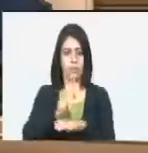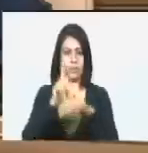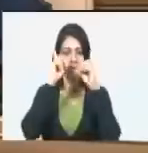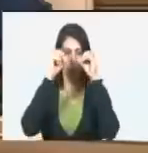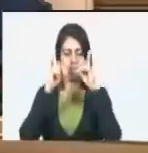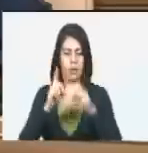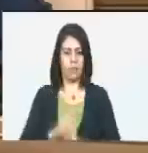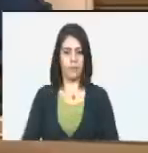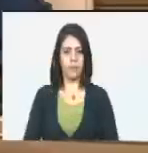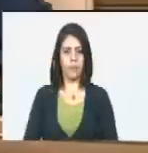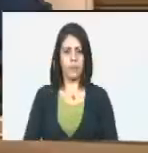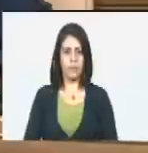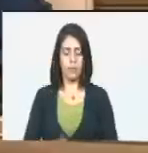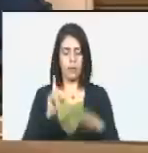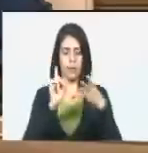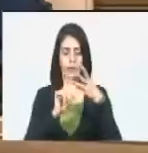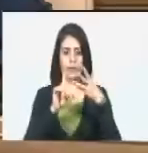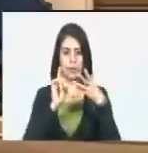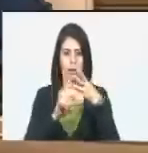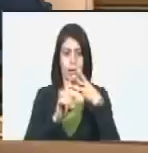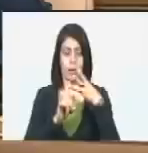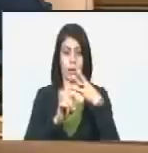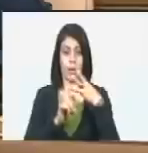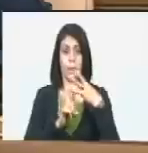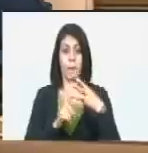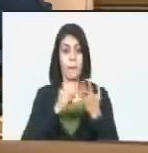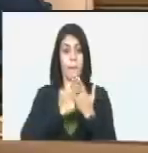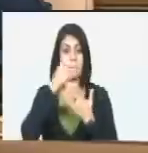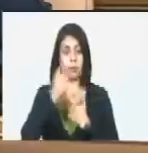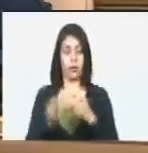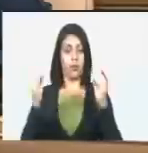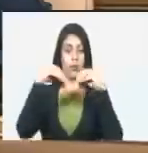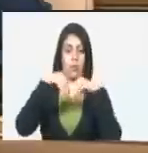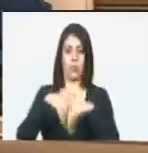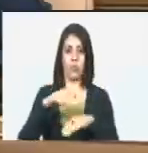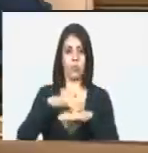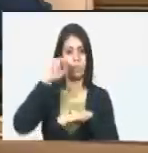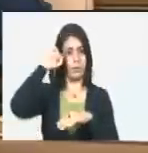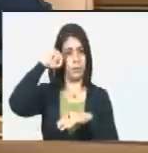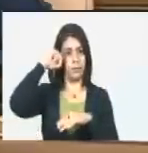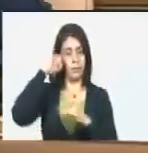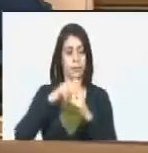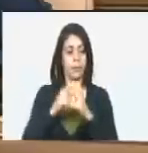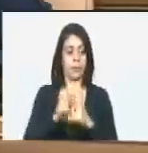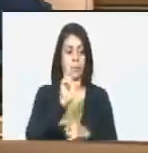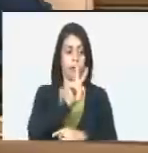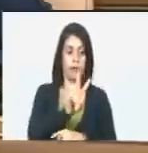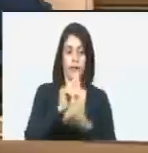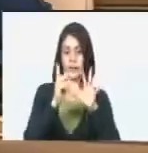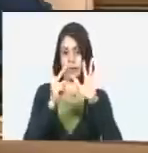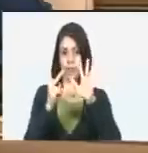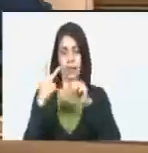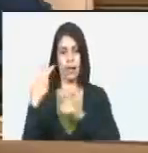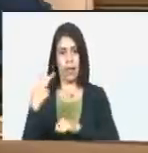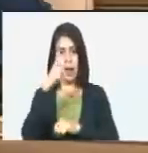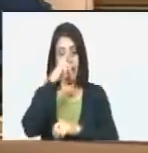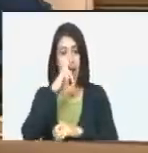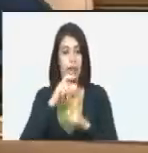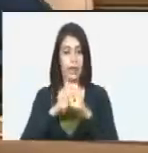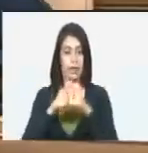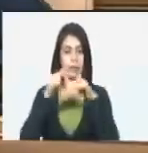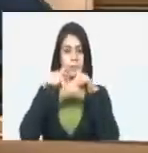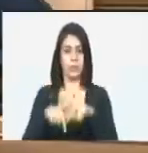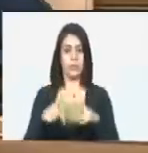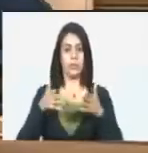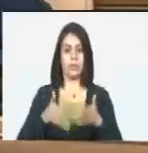Punto número tres del orden del día. Proyecto de acuerdo en conmemoración al 273 aniversarios del natalicio